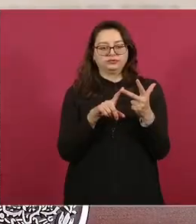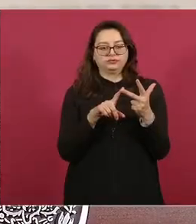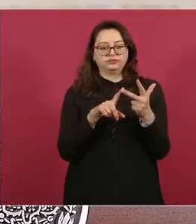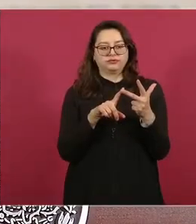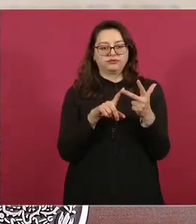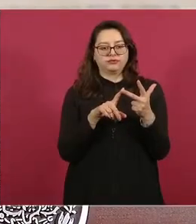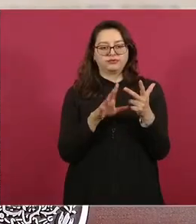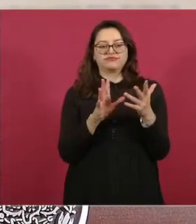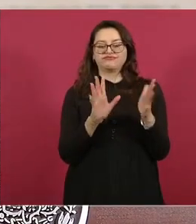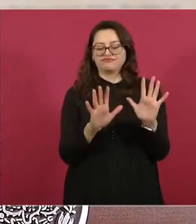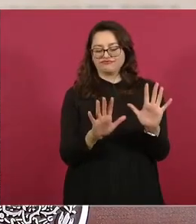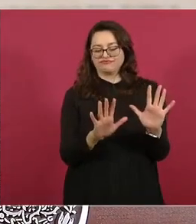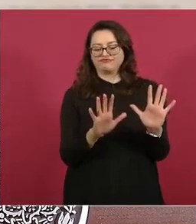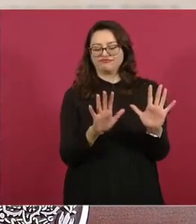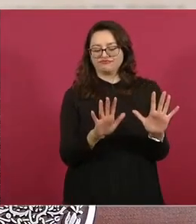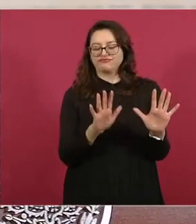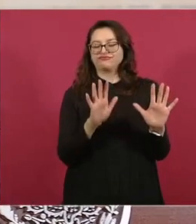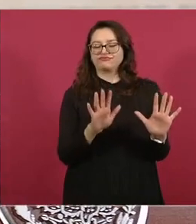vaya, o sea,